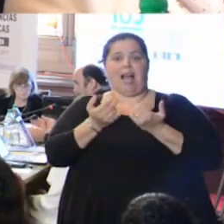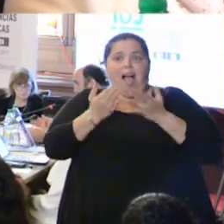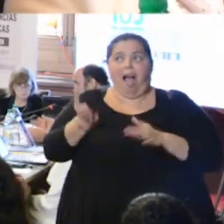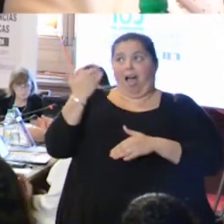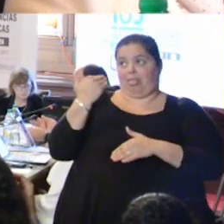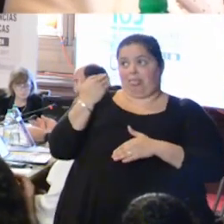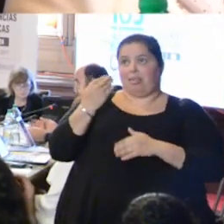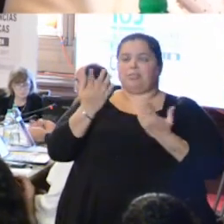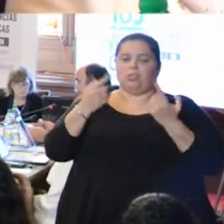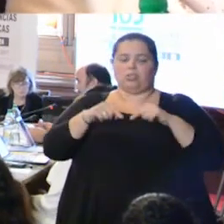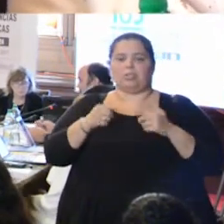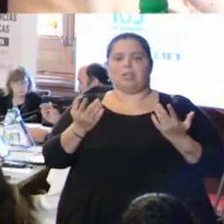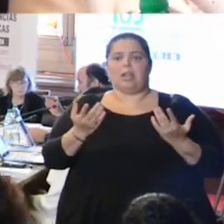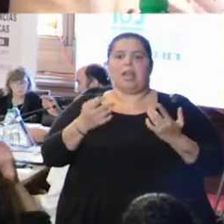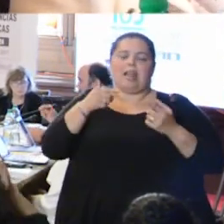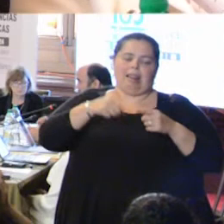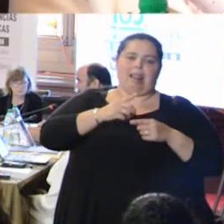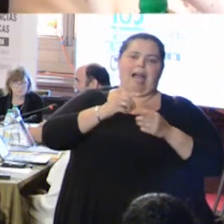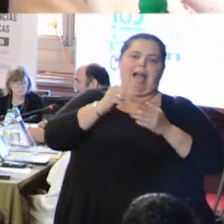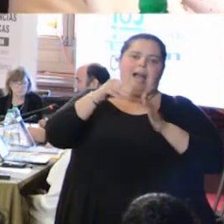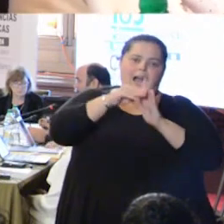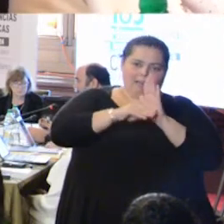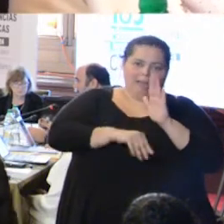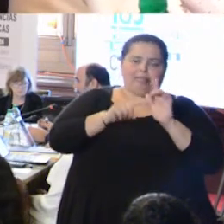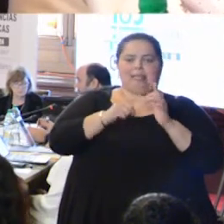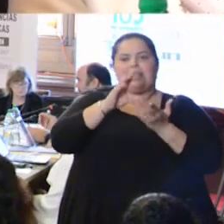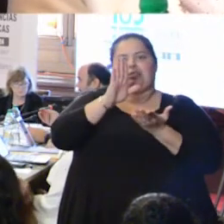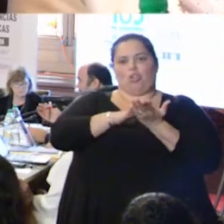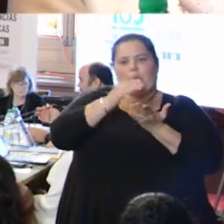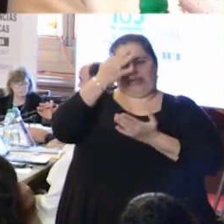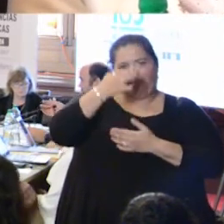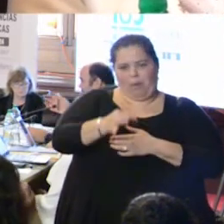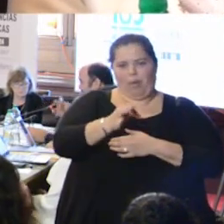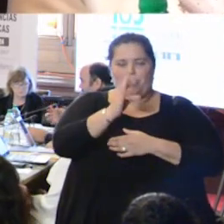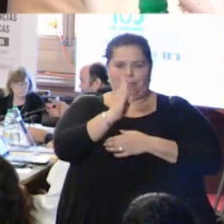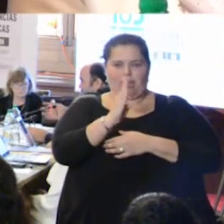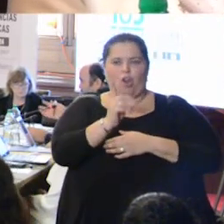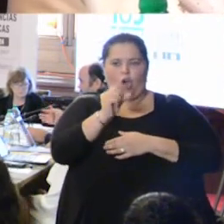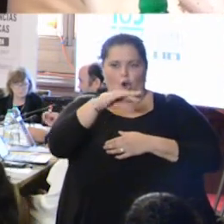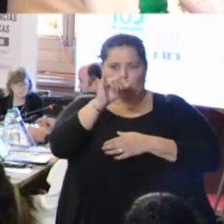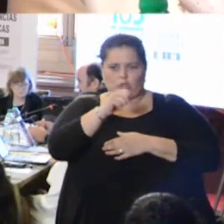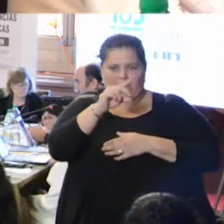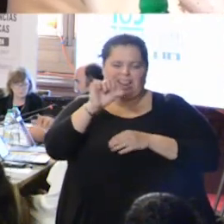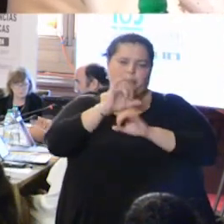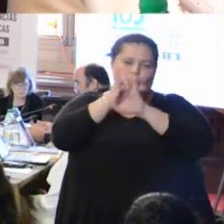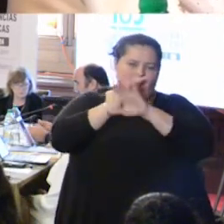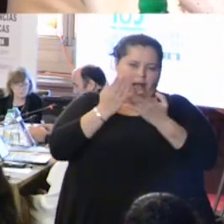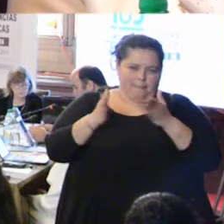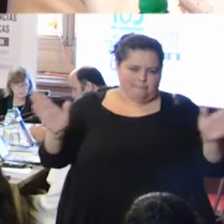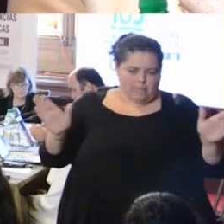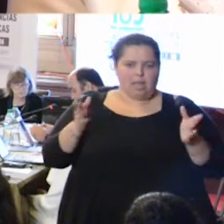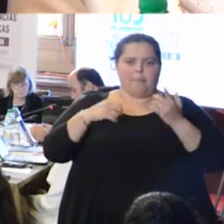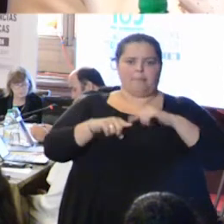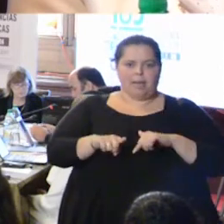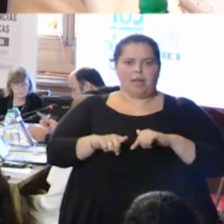agenda en Pedro González es muy amplia, pero es muy importante que los pobladores terminen de recibir la titulación sobre las tierras